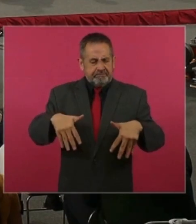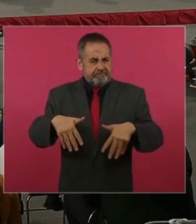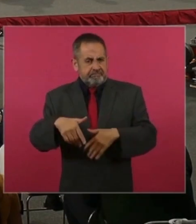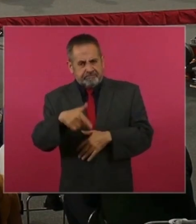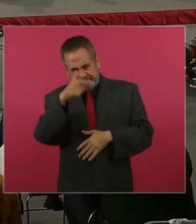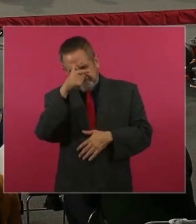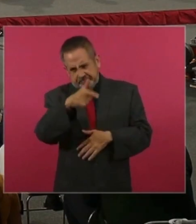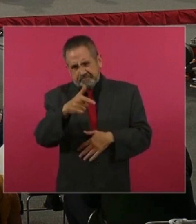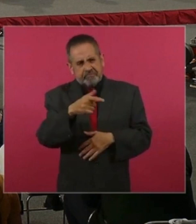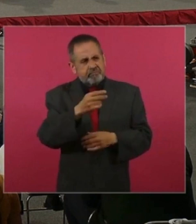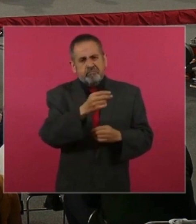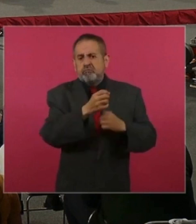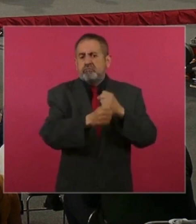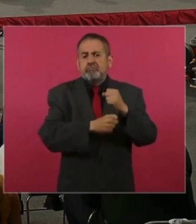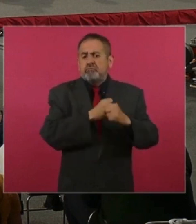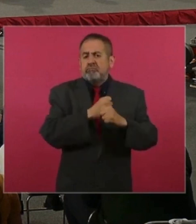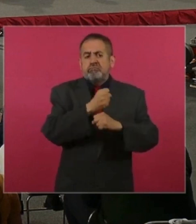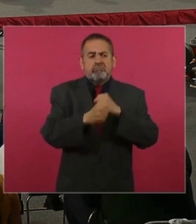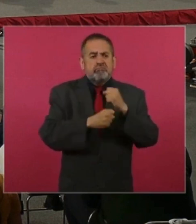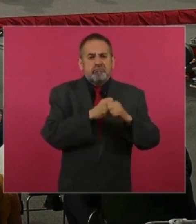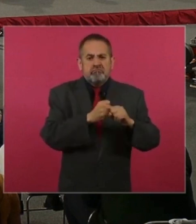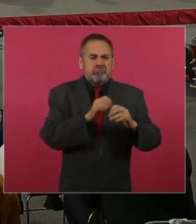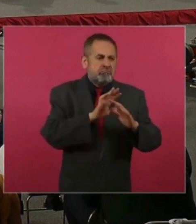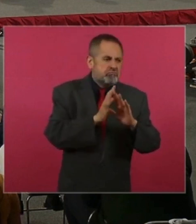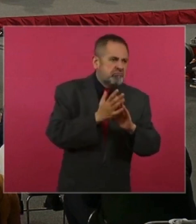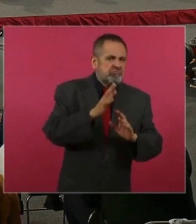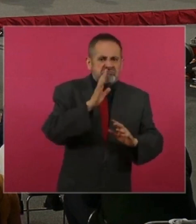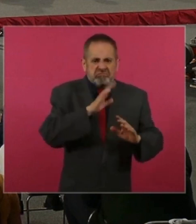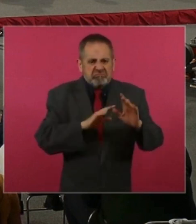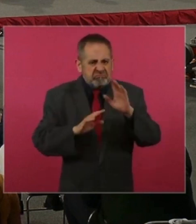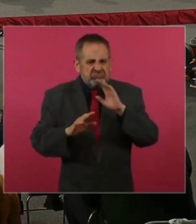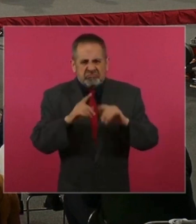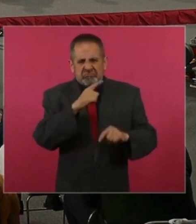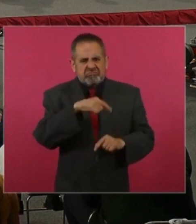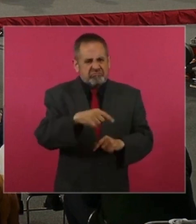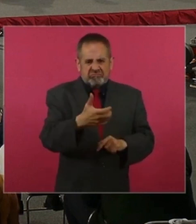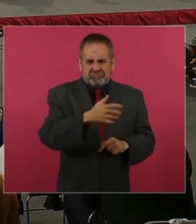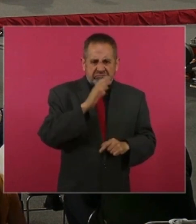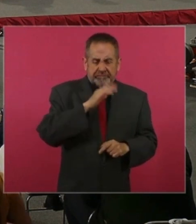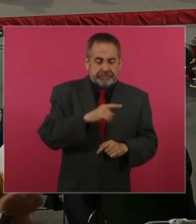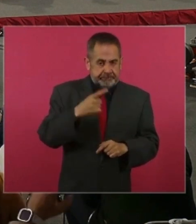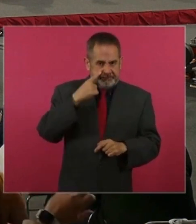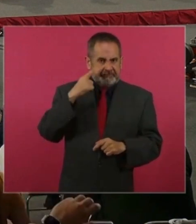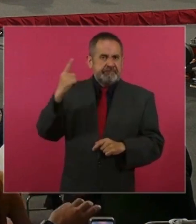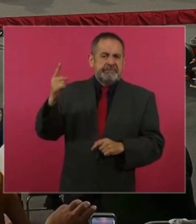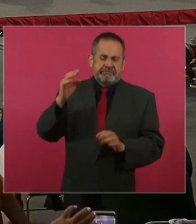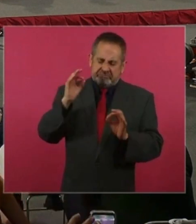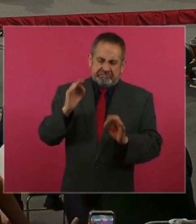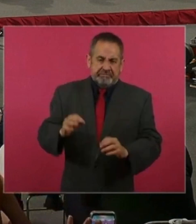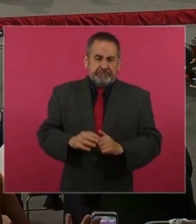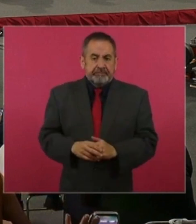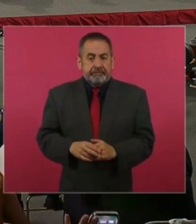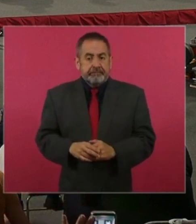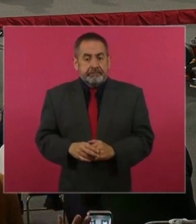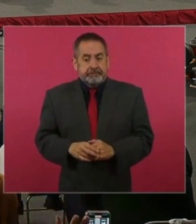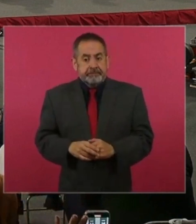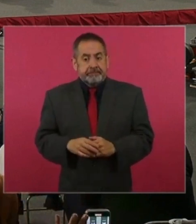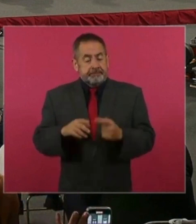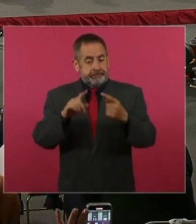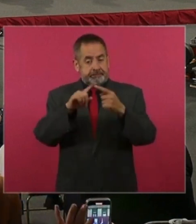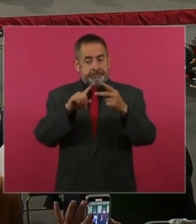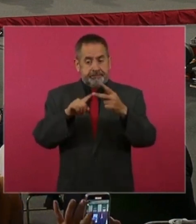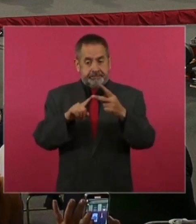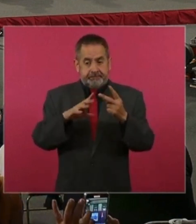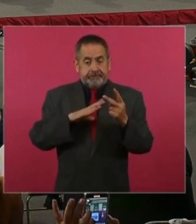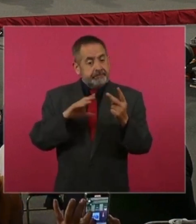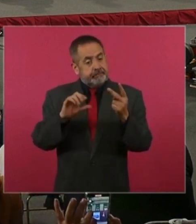tiene muchos años operando en la región. Y aquí también aparecen dos